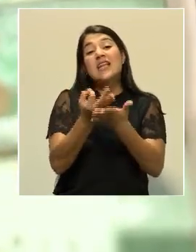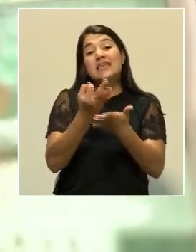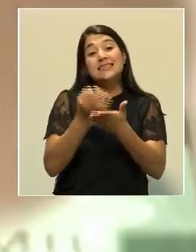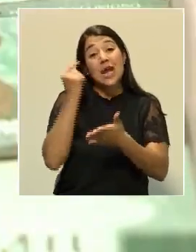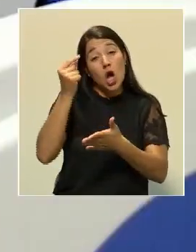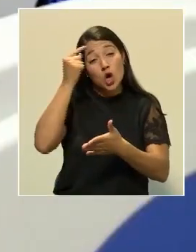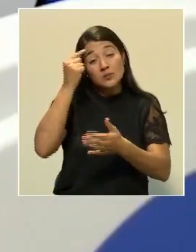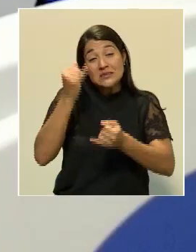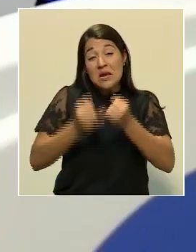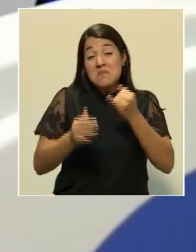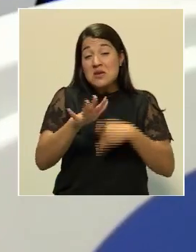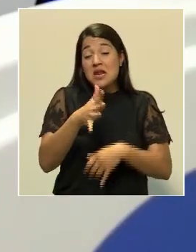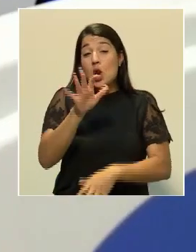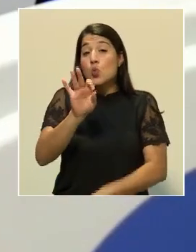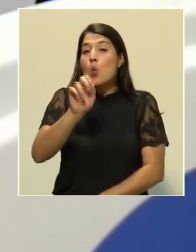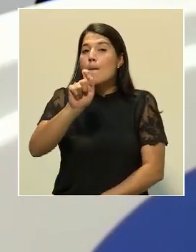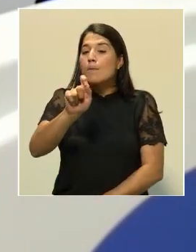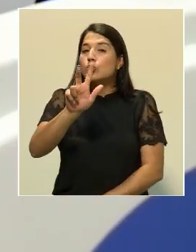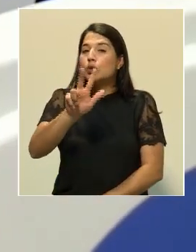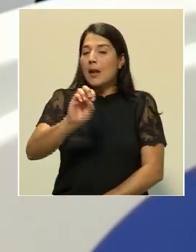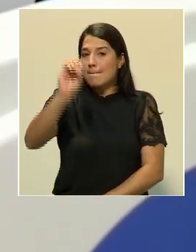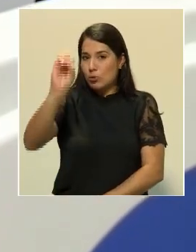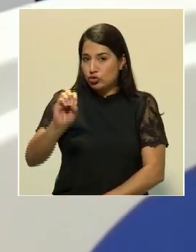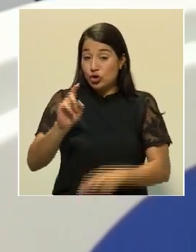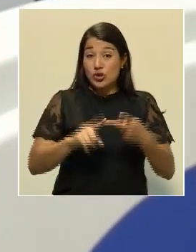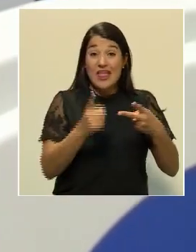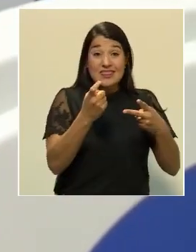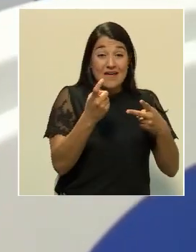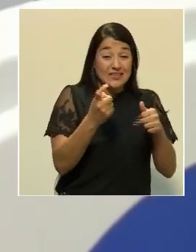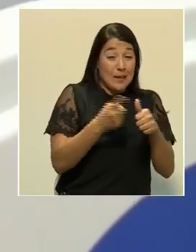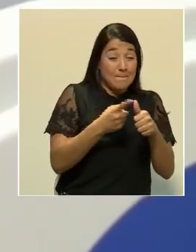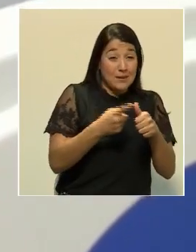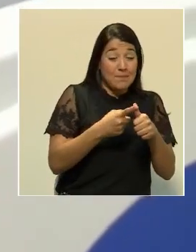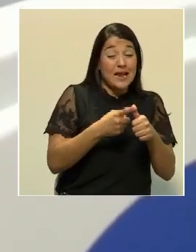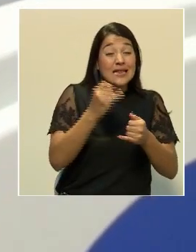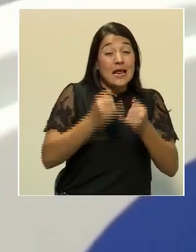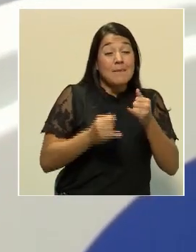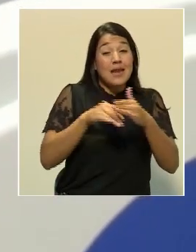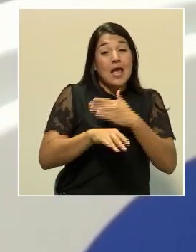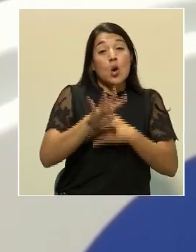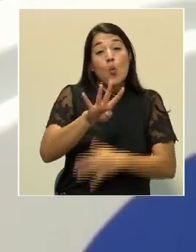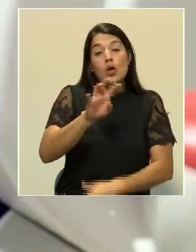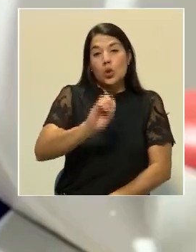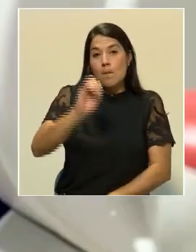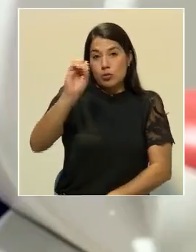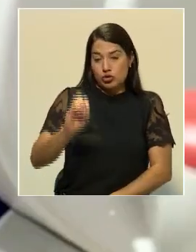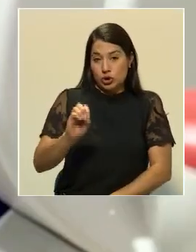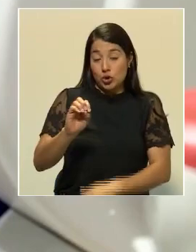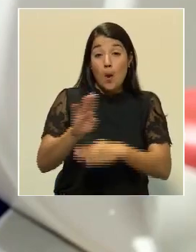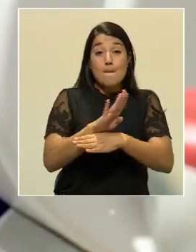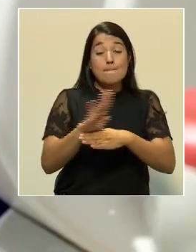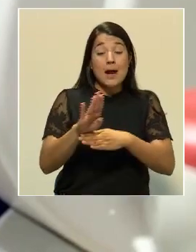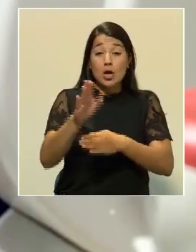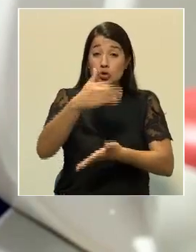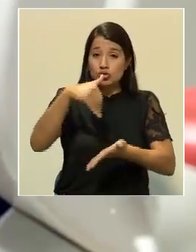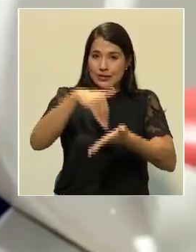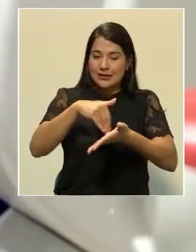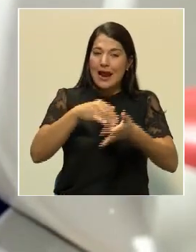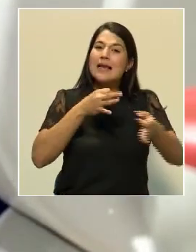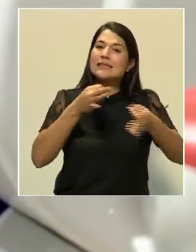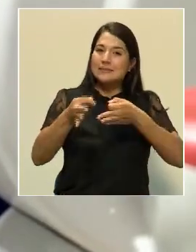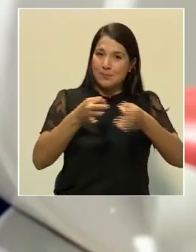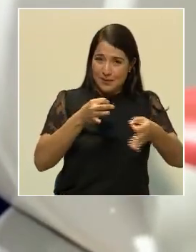año en 9,3%, mientras que el déficit primario cerrará en 4%. El Banco Central explica que la